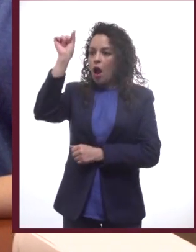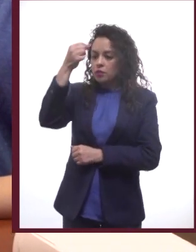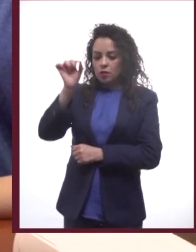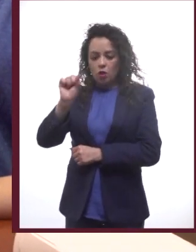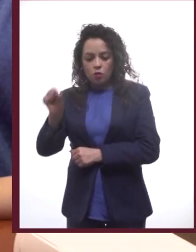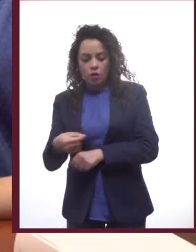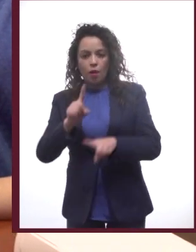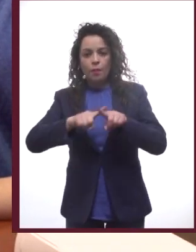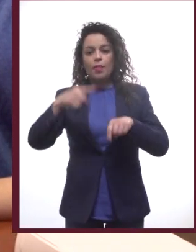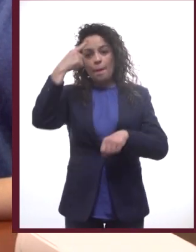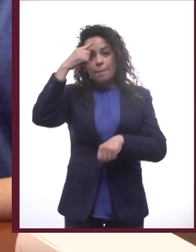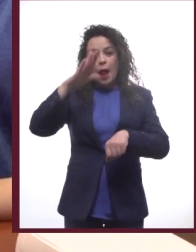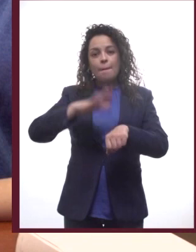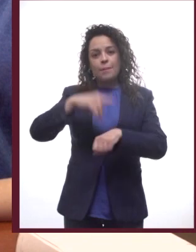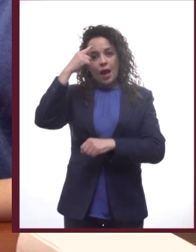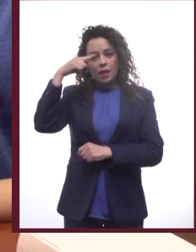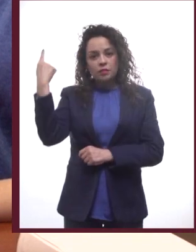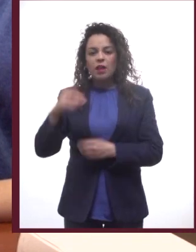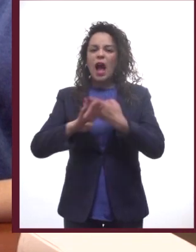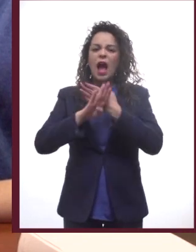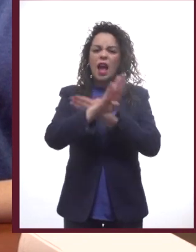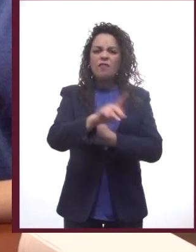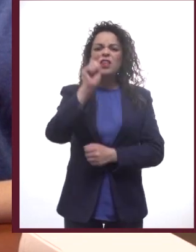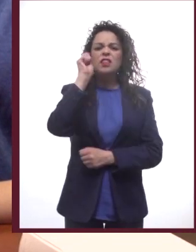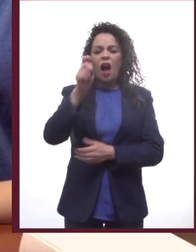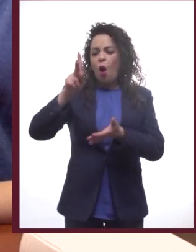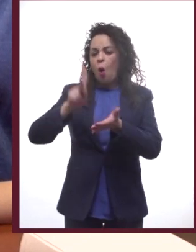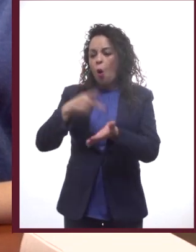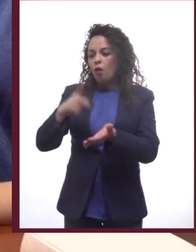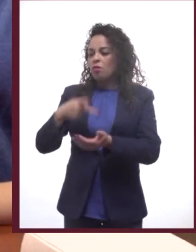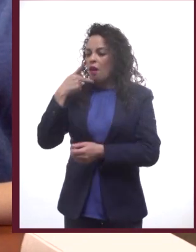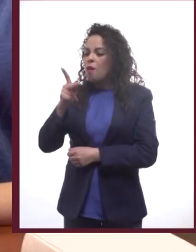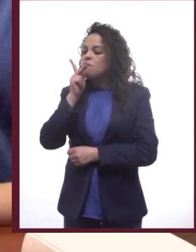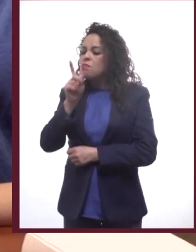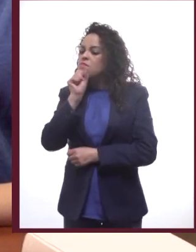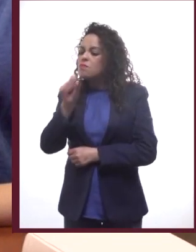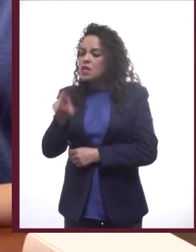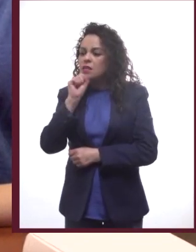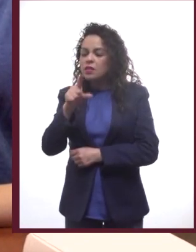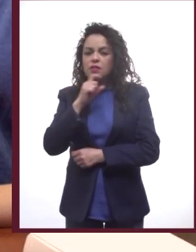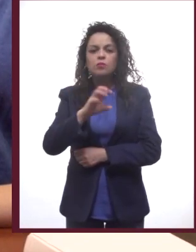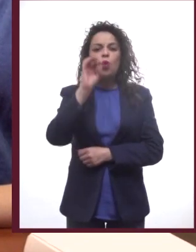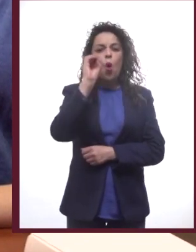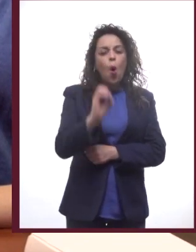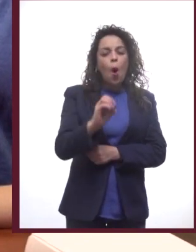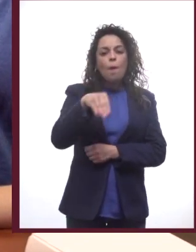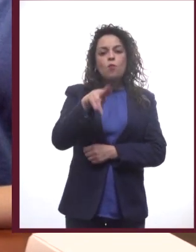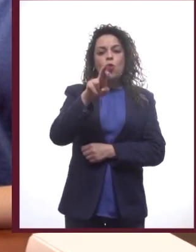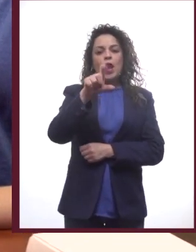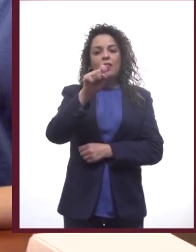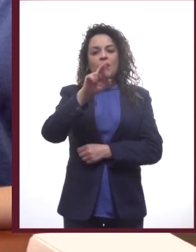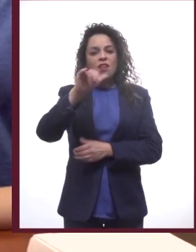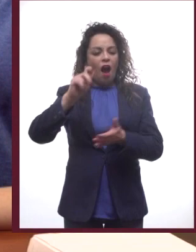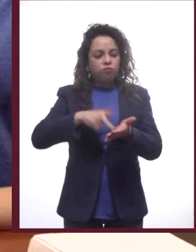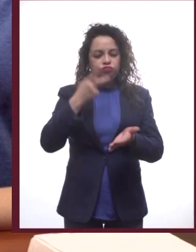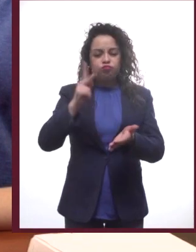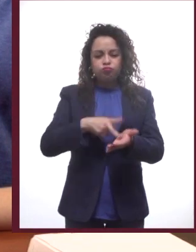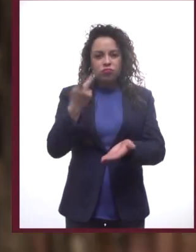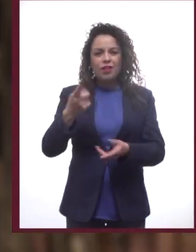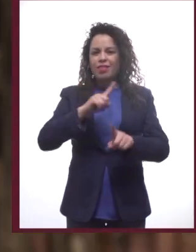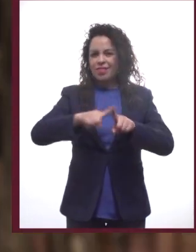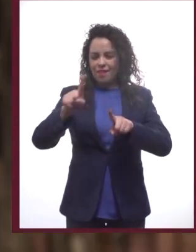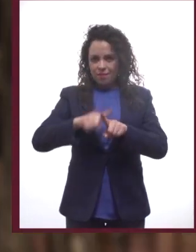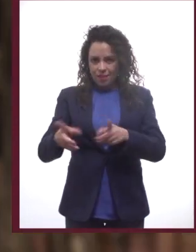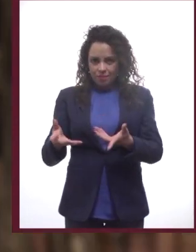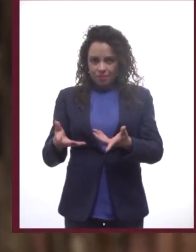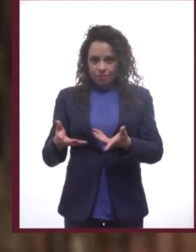manera fluida, evitando redundancias, muletillas, frases hechas, expresiones y palabras poco comunes.